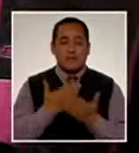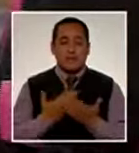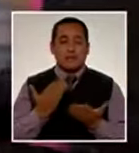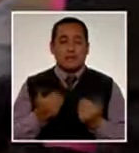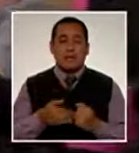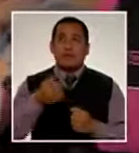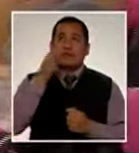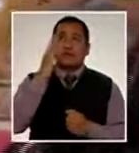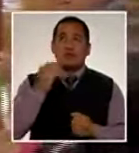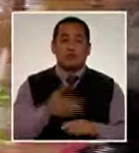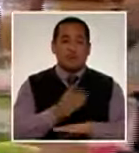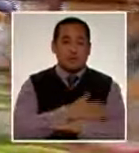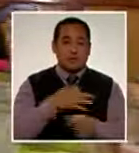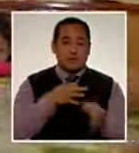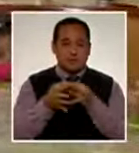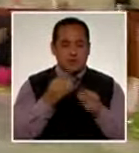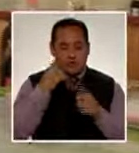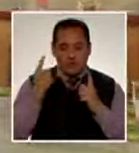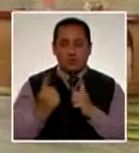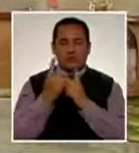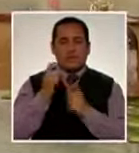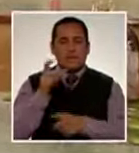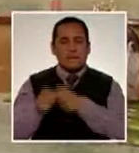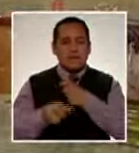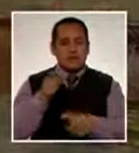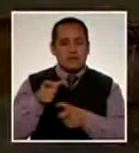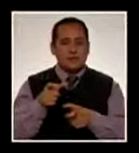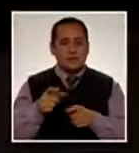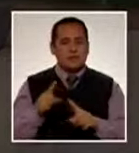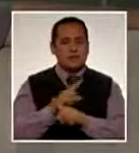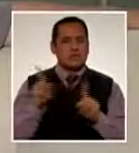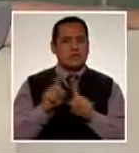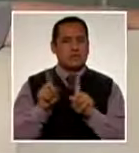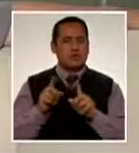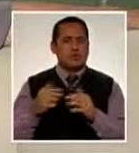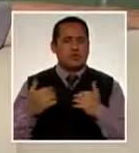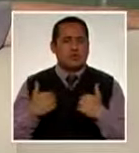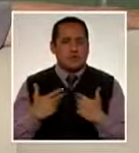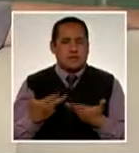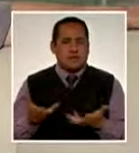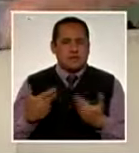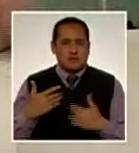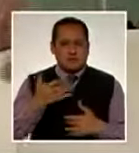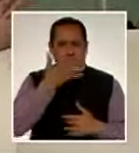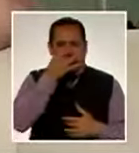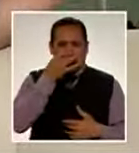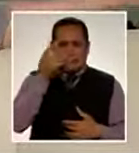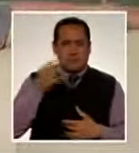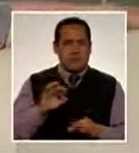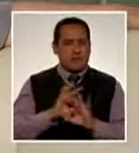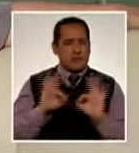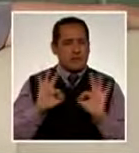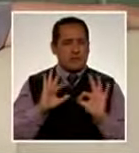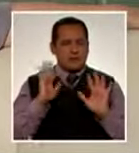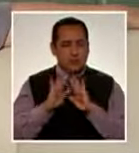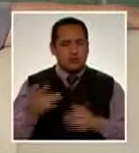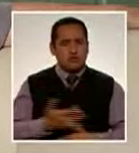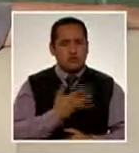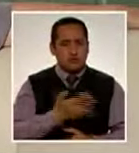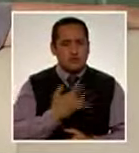Gracias a Dios, como te digo, he conocido a personas que no me vieron diferente. Eso